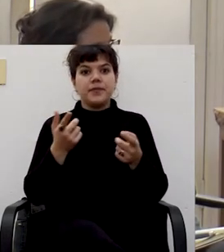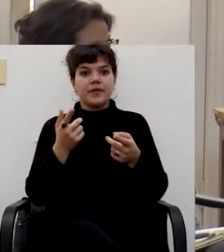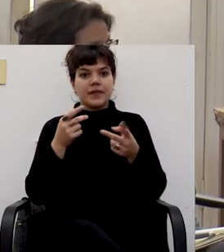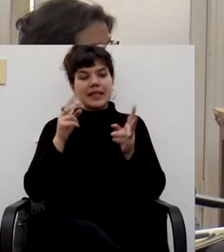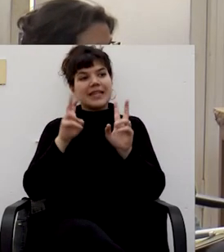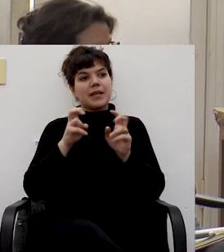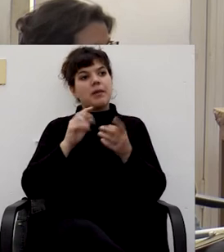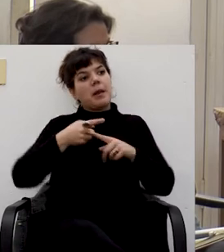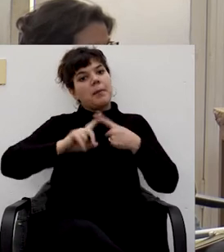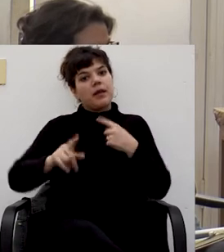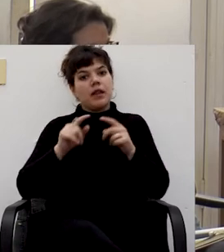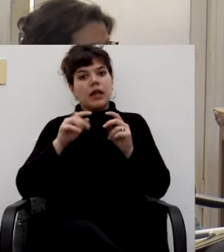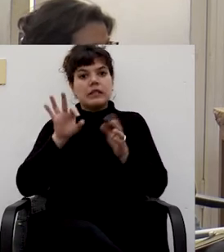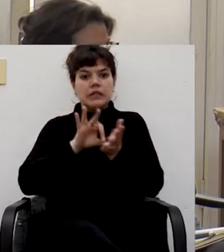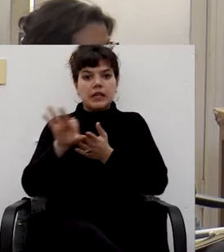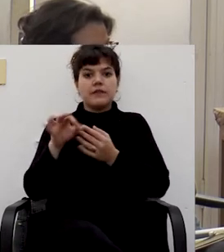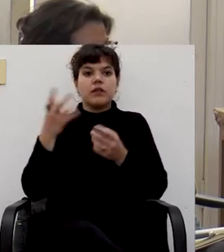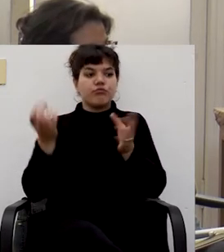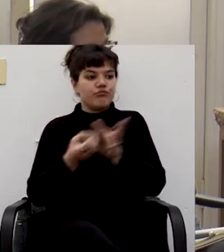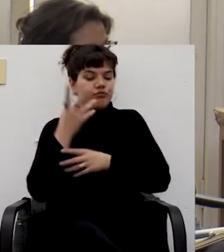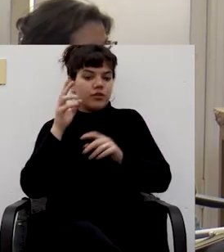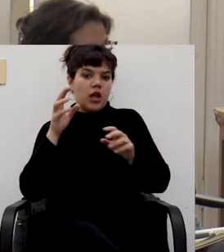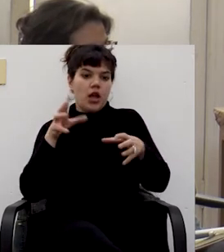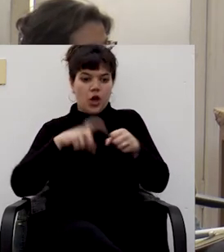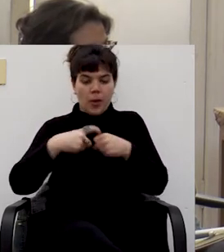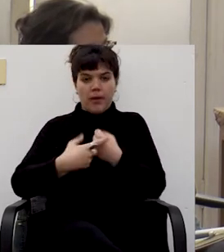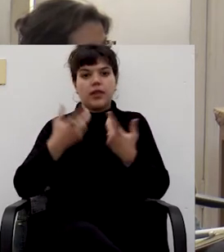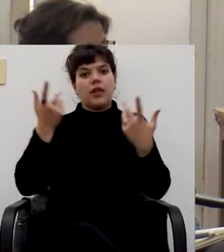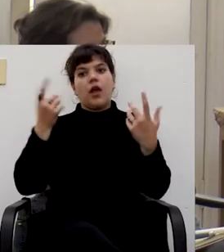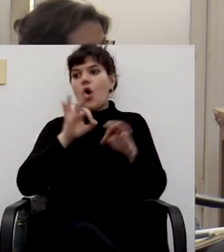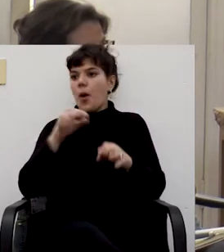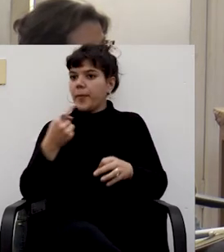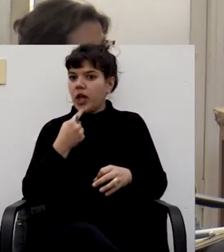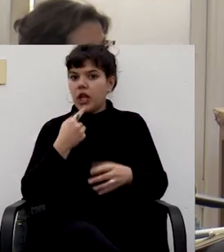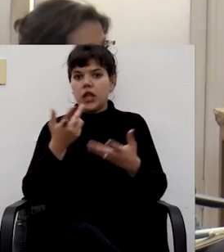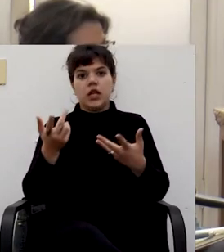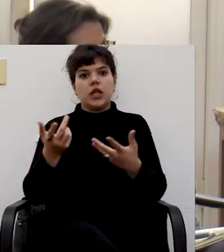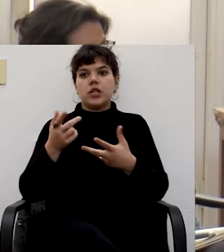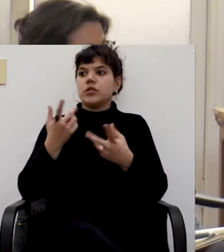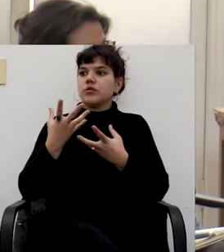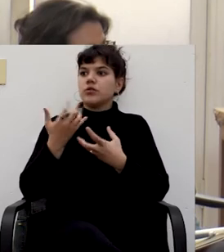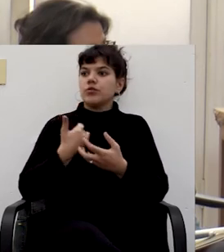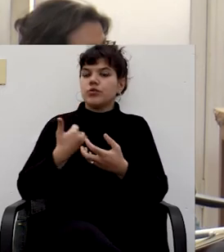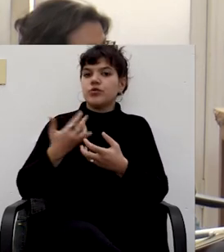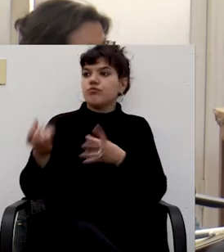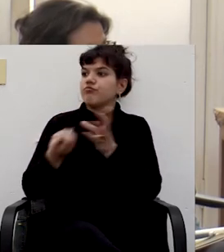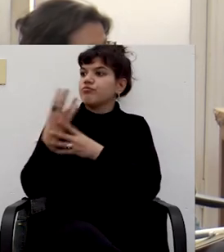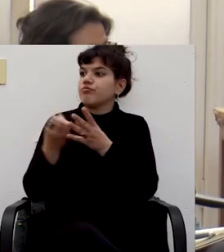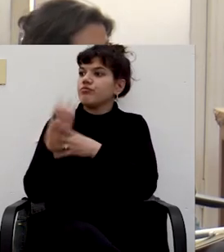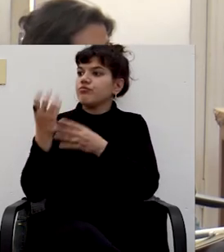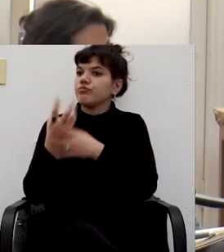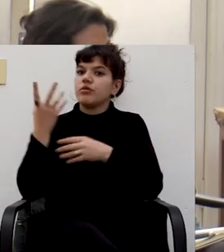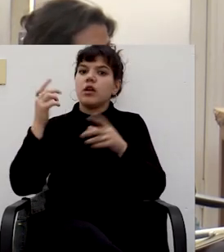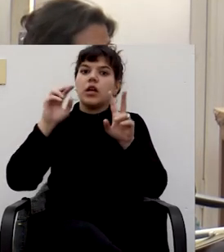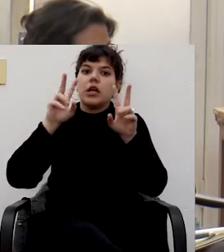servicio, la conformación de un comité, la elaboración de una política, el comprometer recursos específicos, la elaboración de diagnósticos, eso